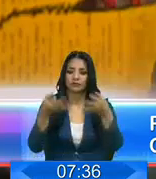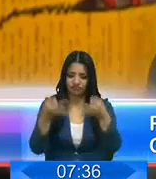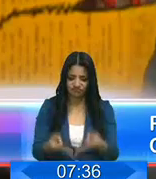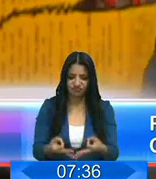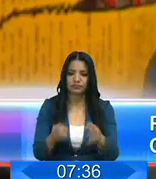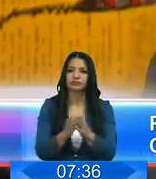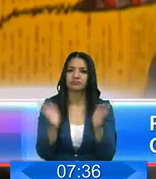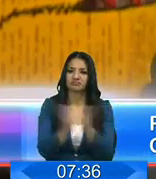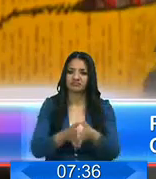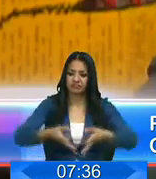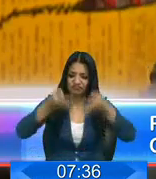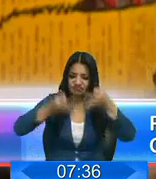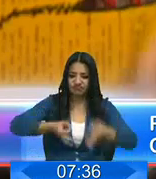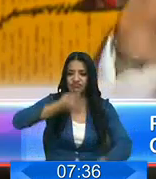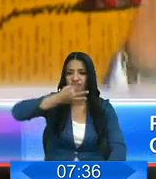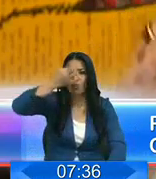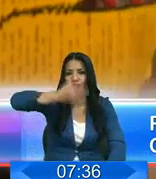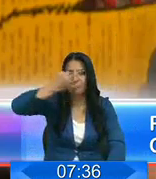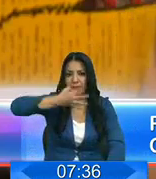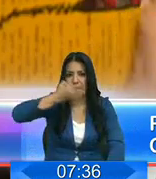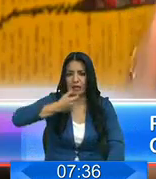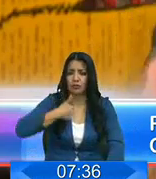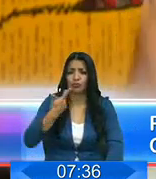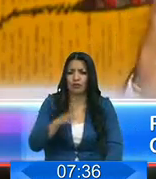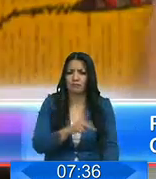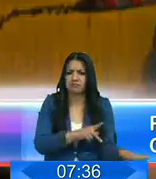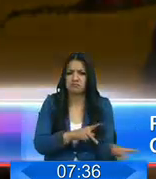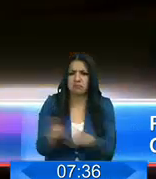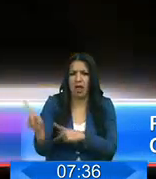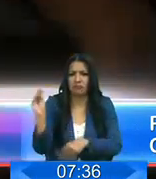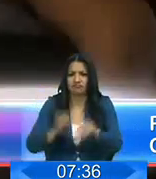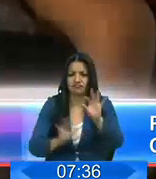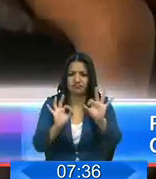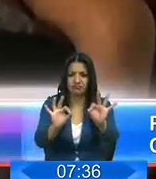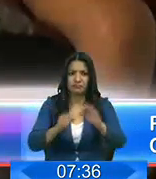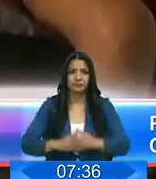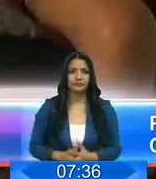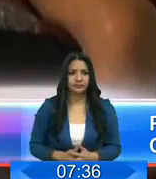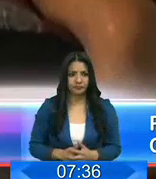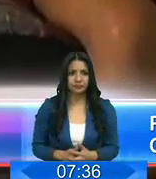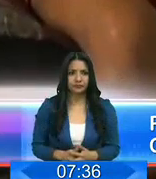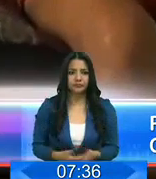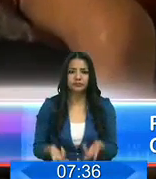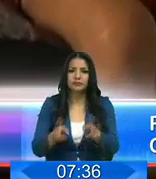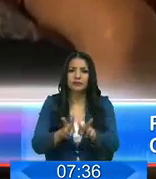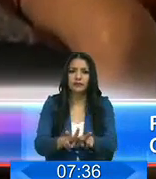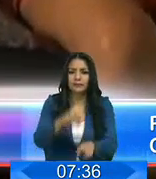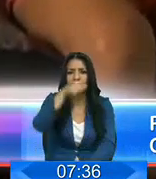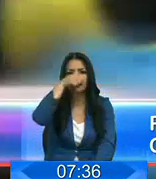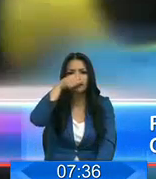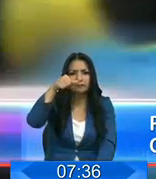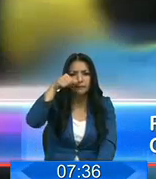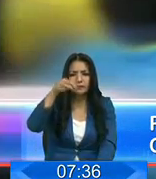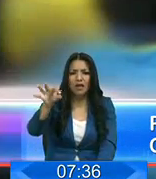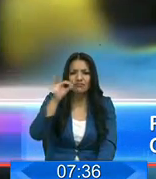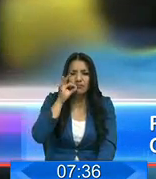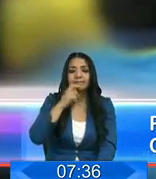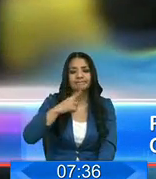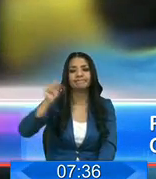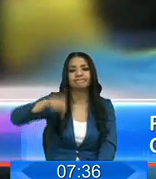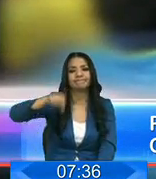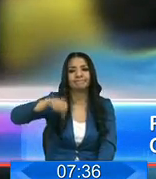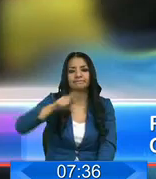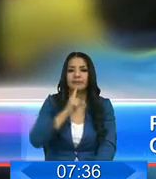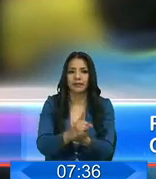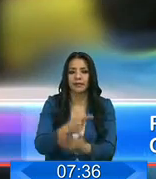va. Okay. Y va a ir porque ya estamos preparados para eso. Del consumo desenfrenado de sustancias sí habla, por